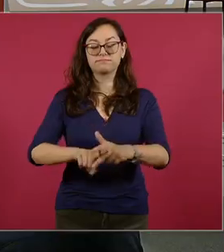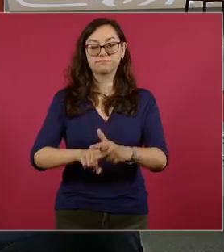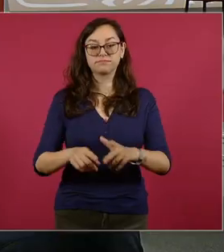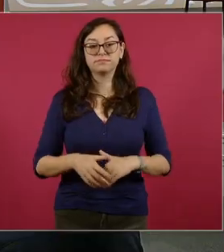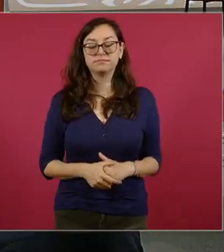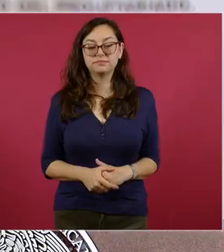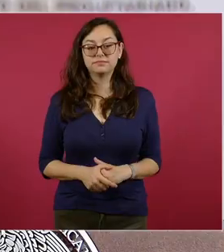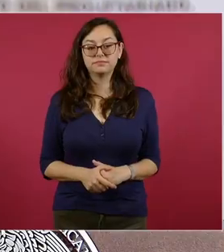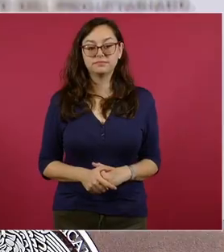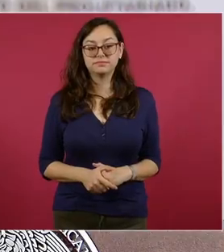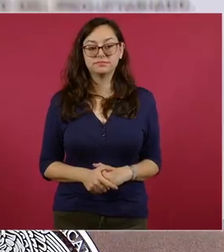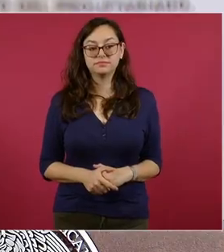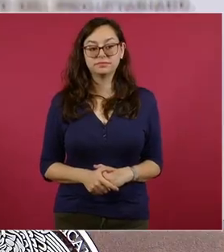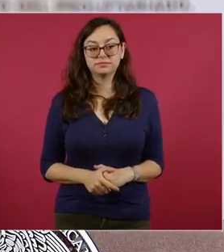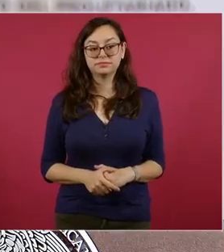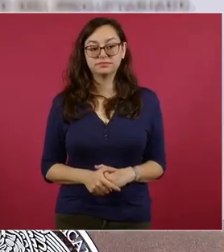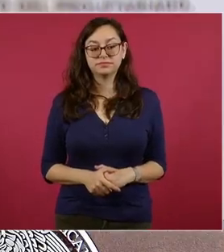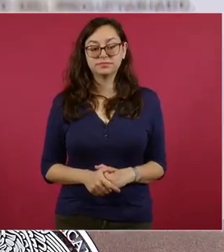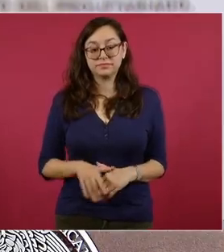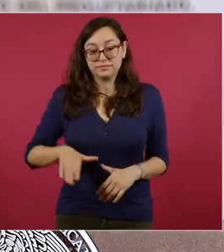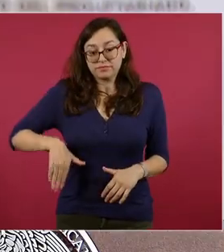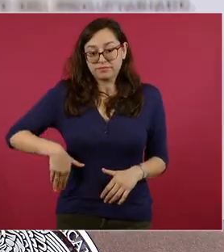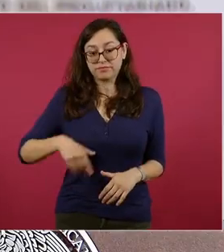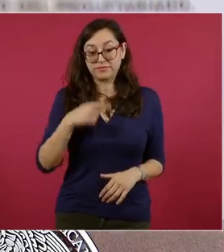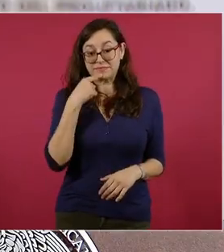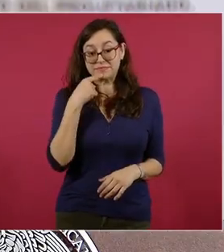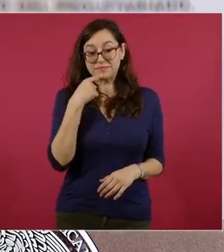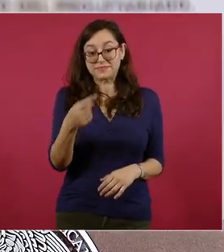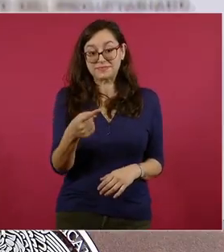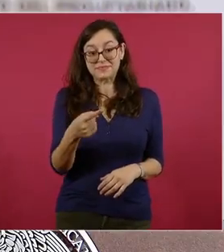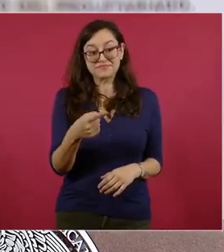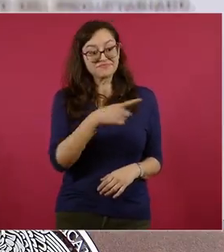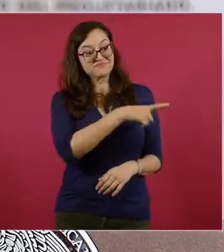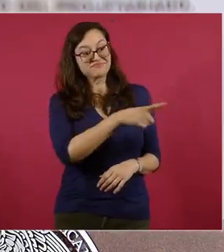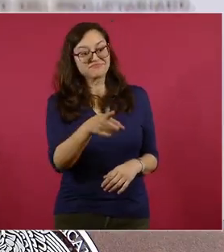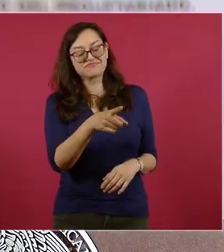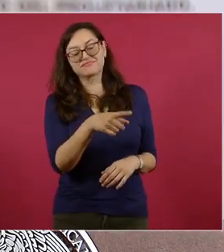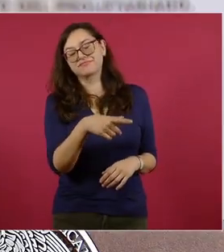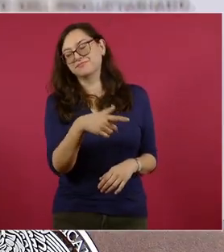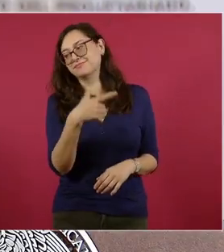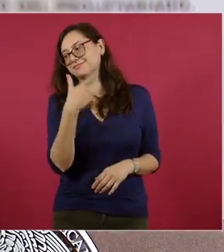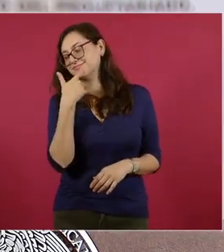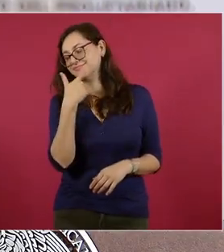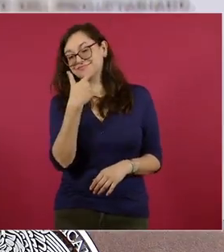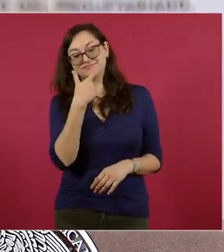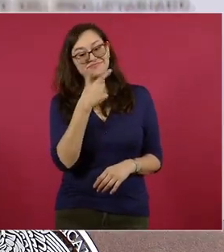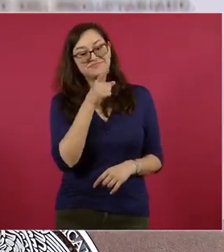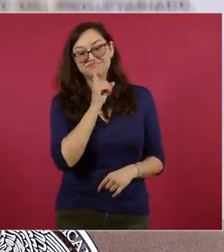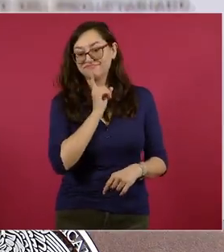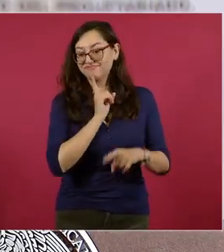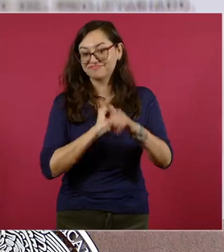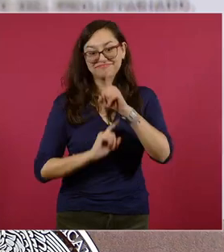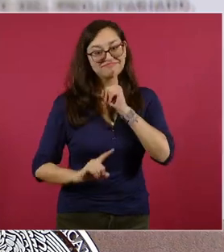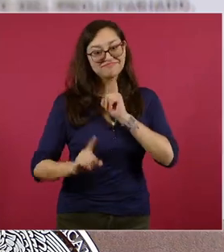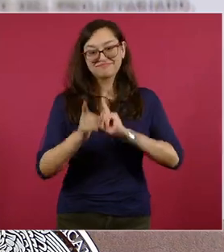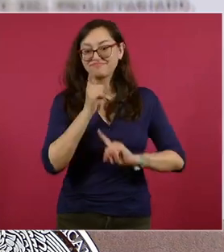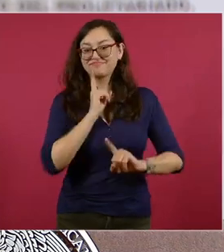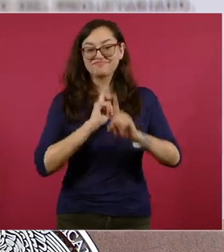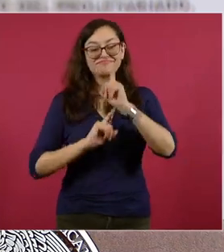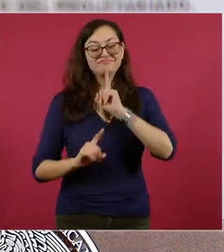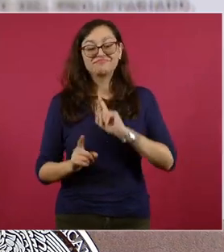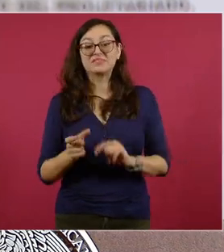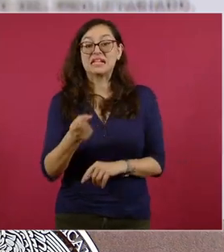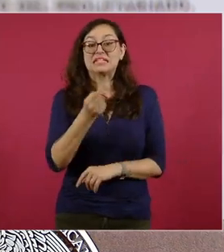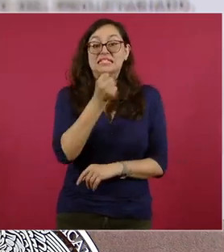Porque, como decía yo, no nos paran de regalar piezas de humor involuntario, porque